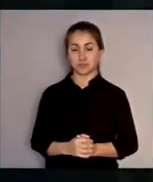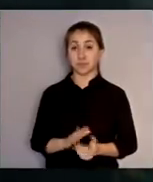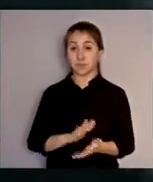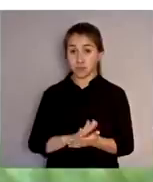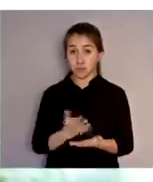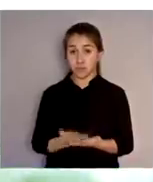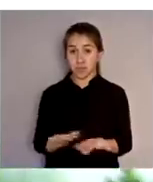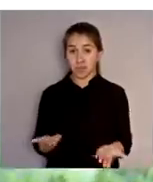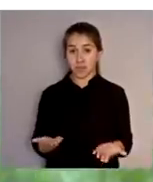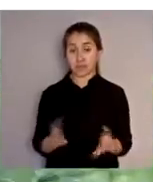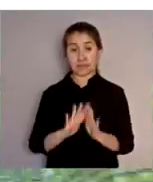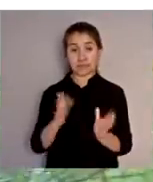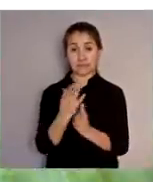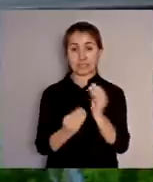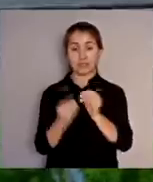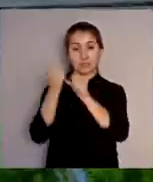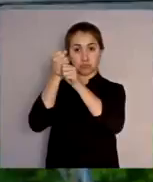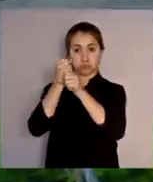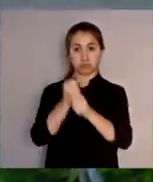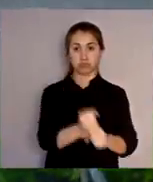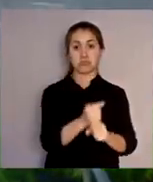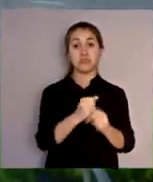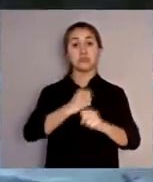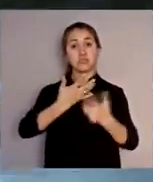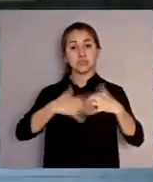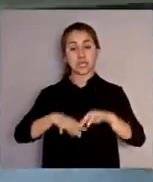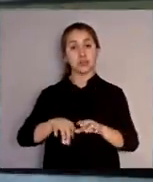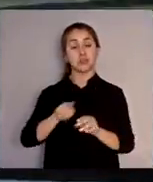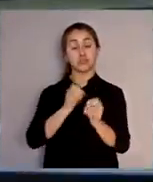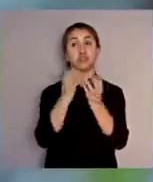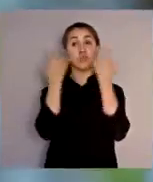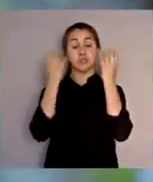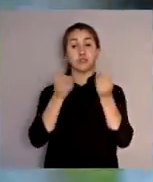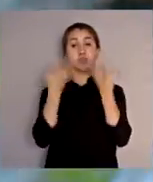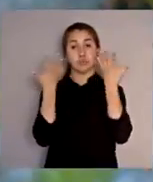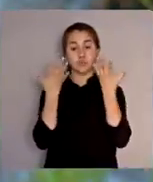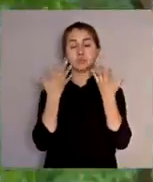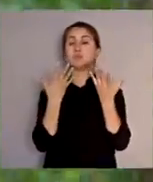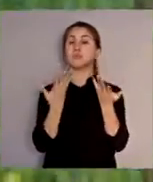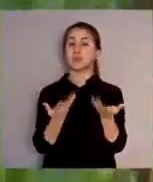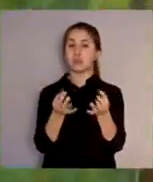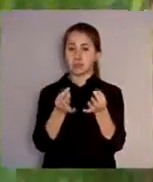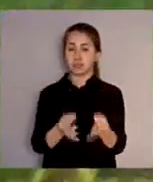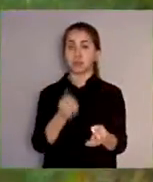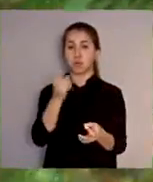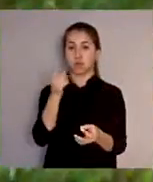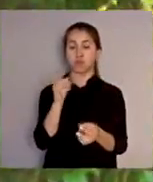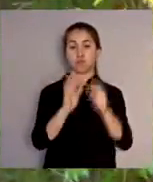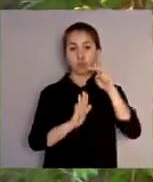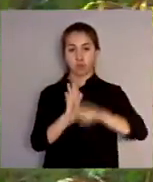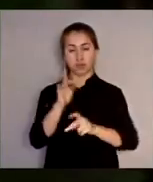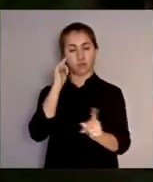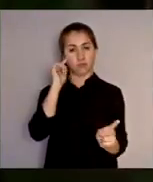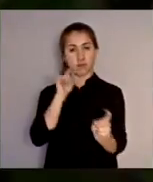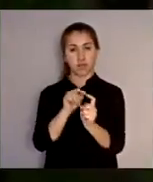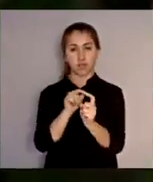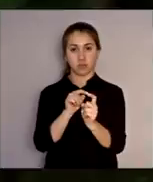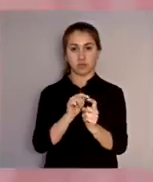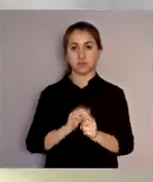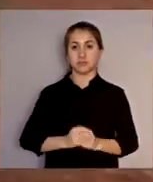¿Qué tal? Terminamos el canopy y este empresario no deja de sorprenderme. Y nos lleva a uno de sus proyectos